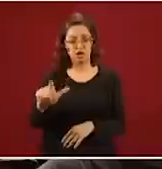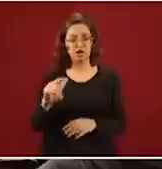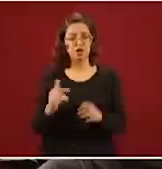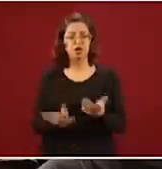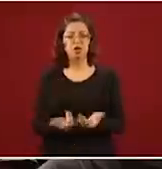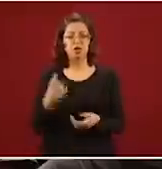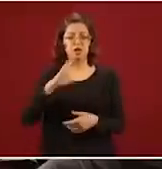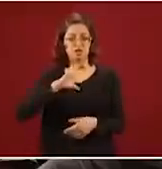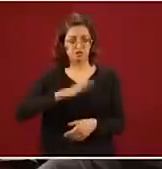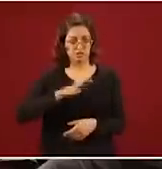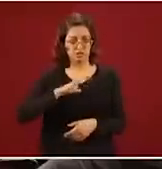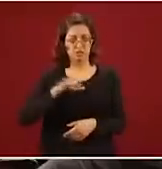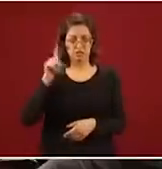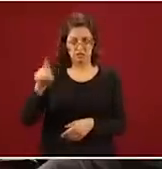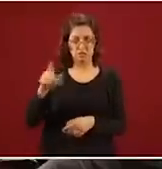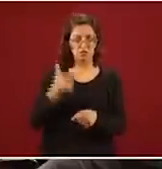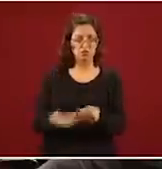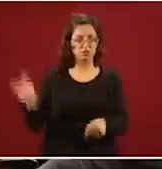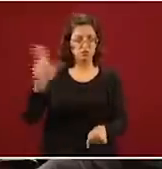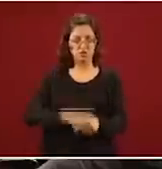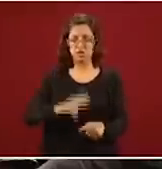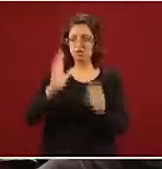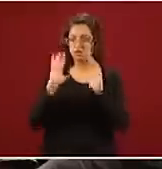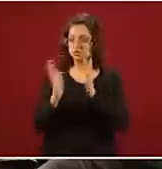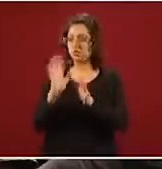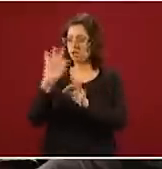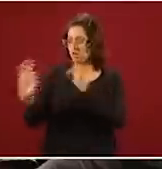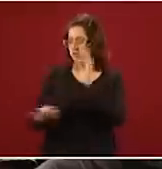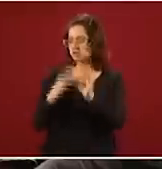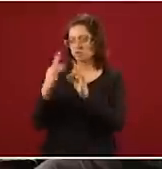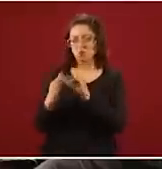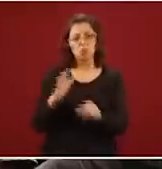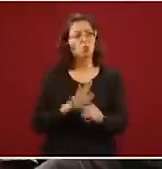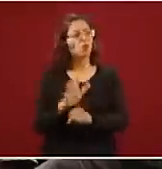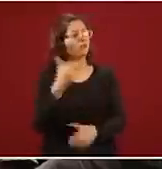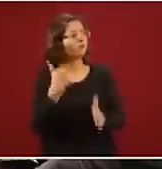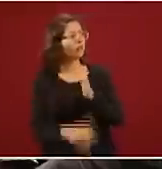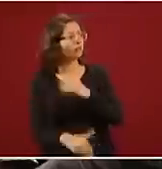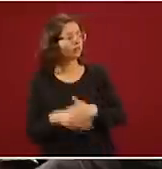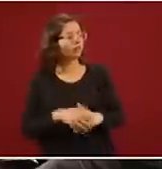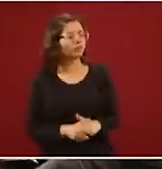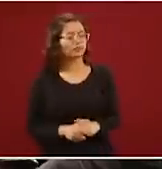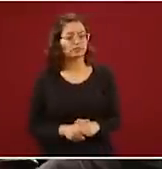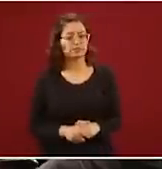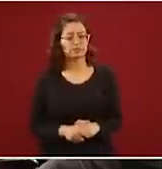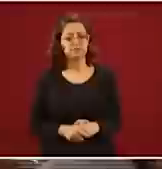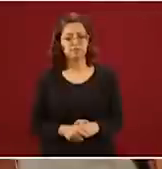el oncológico. ¿Qué faltaba? El personal, señor, y